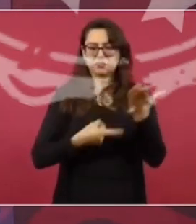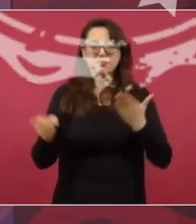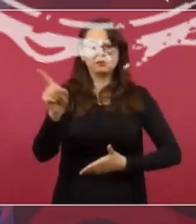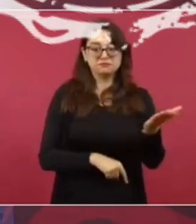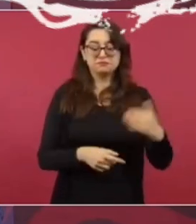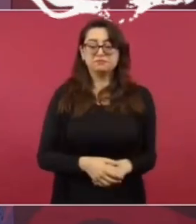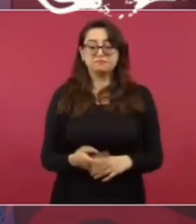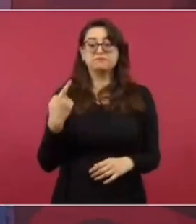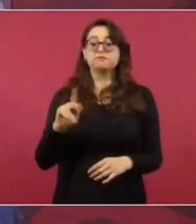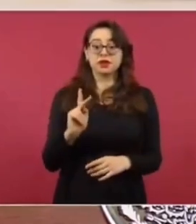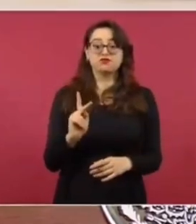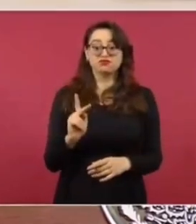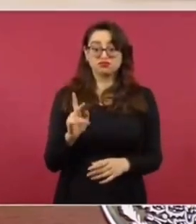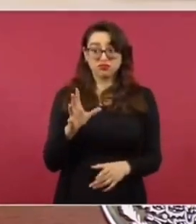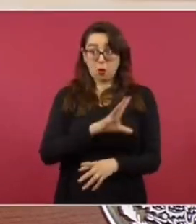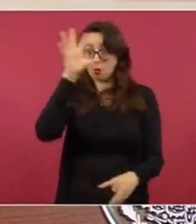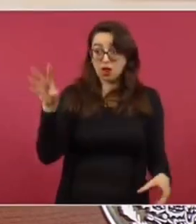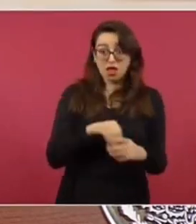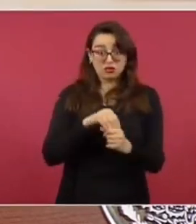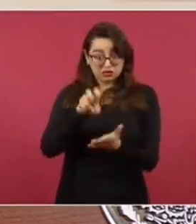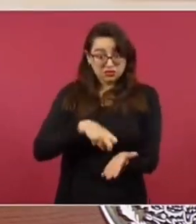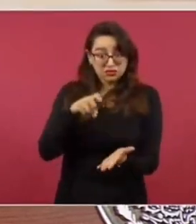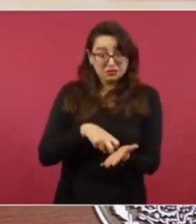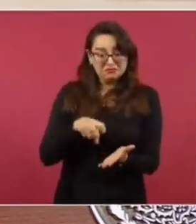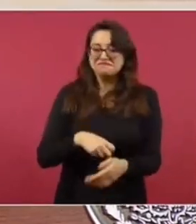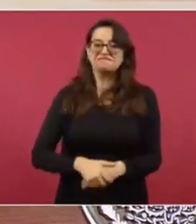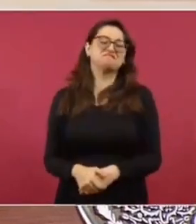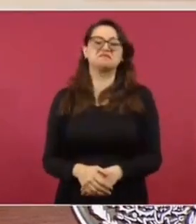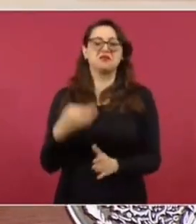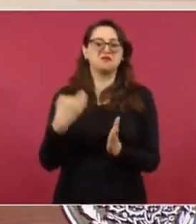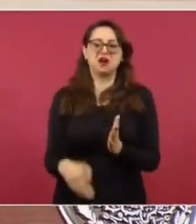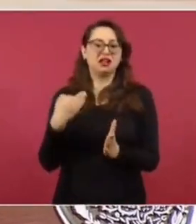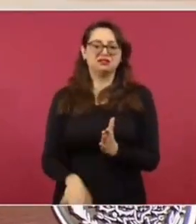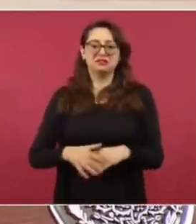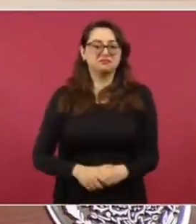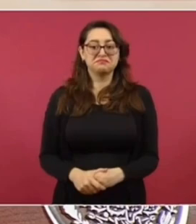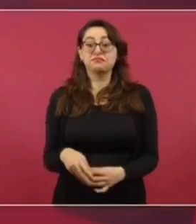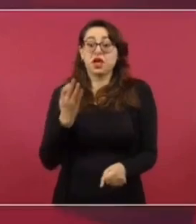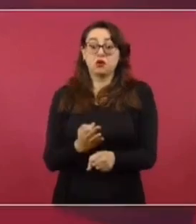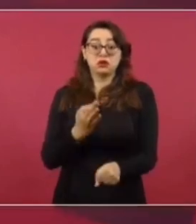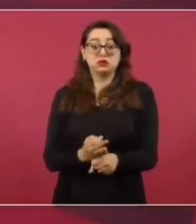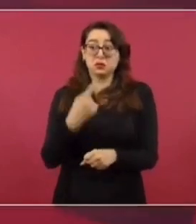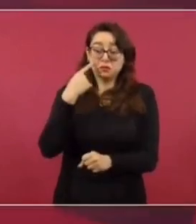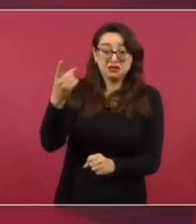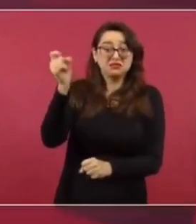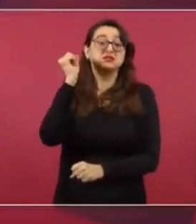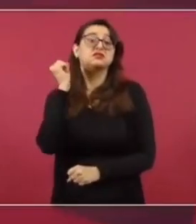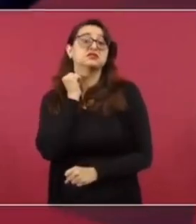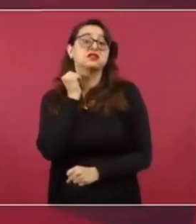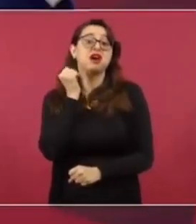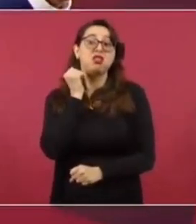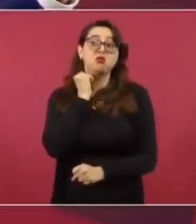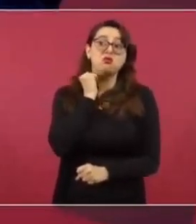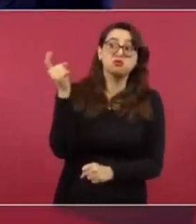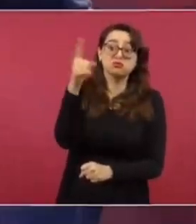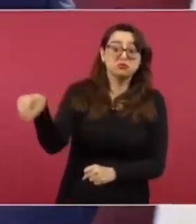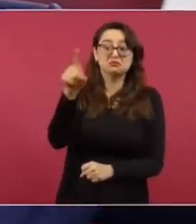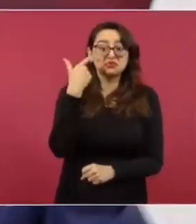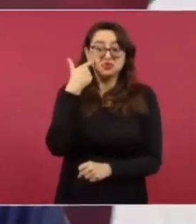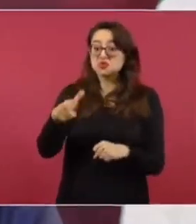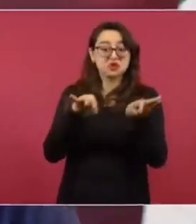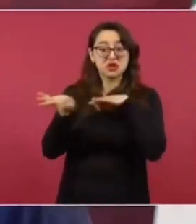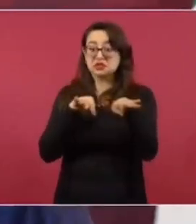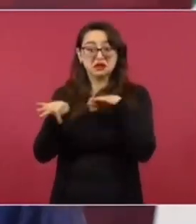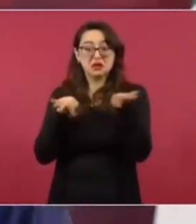Ahora están en plantón, en el Senado, legisladores, porque están defendiendo uno de estos